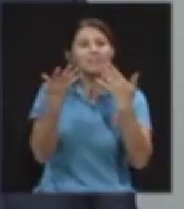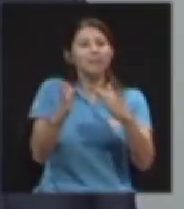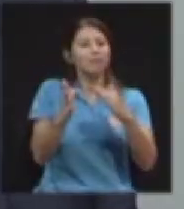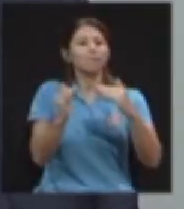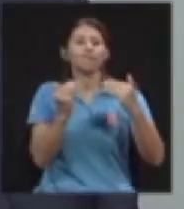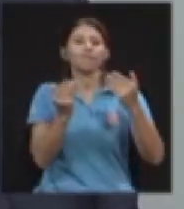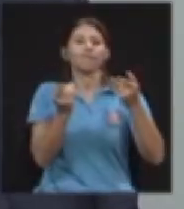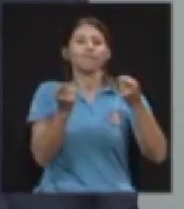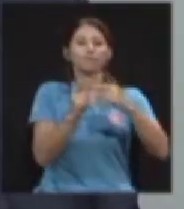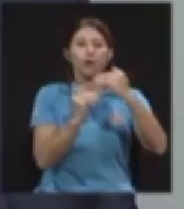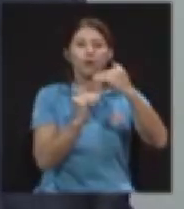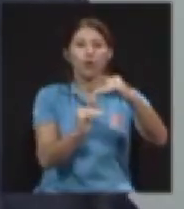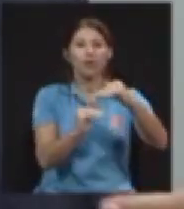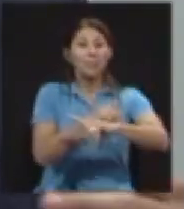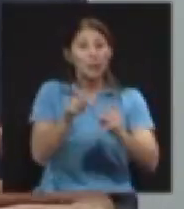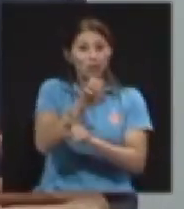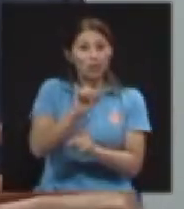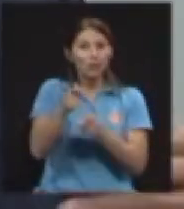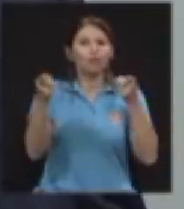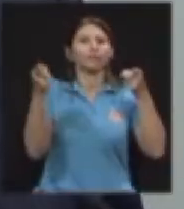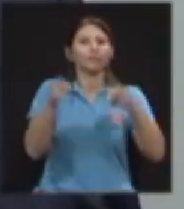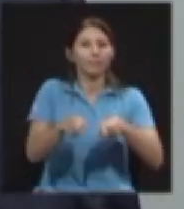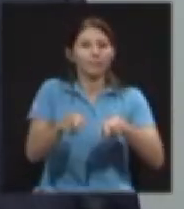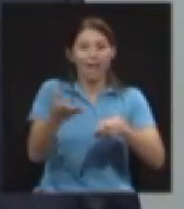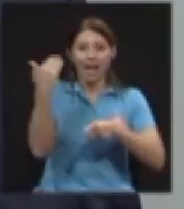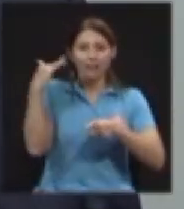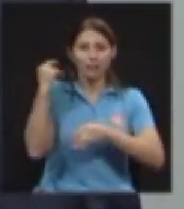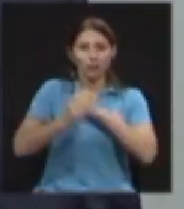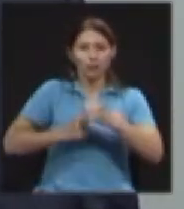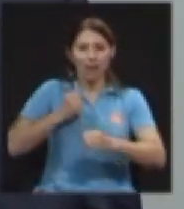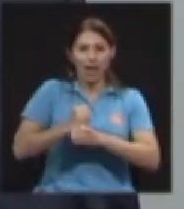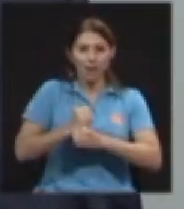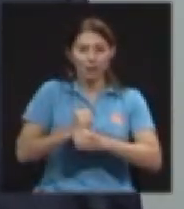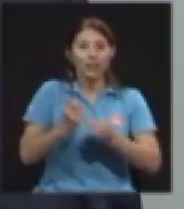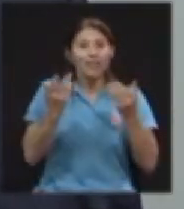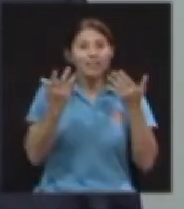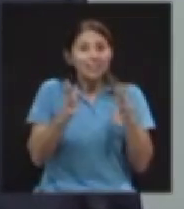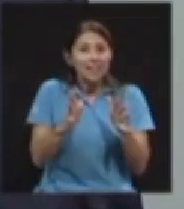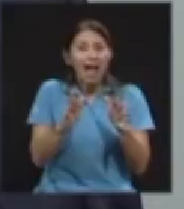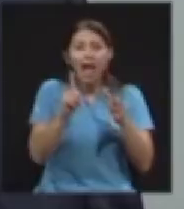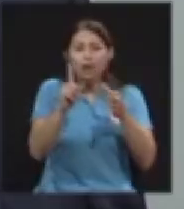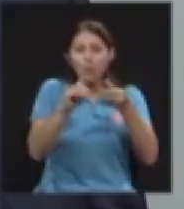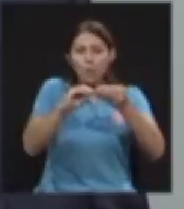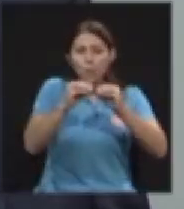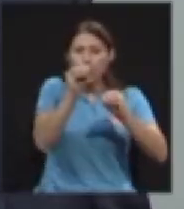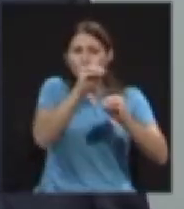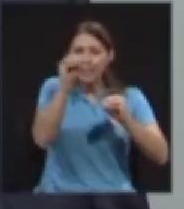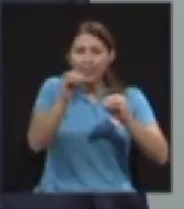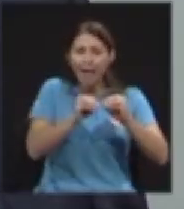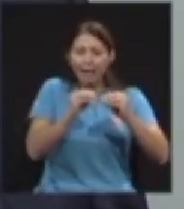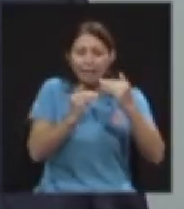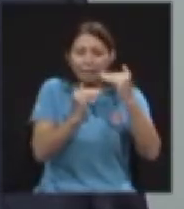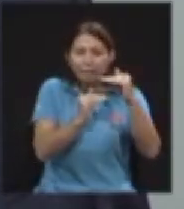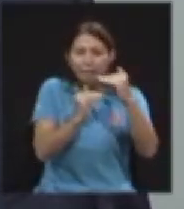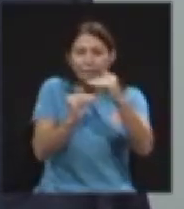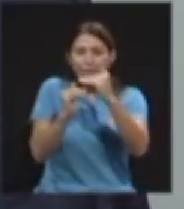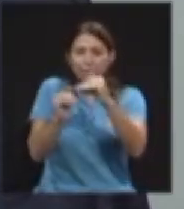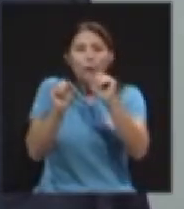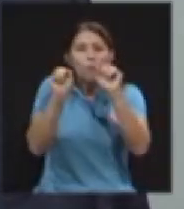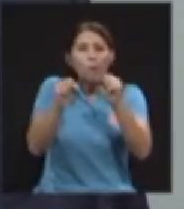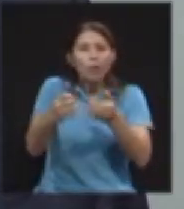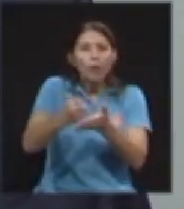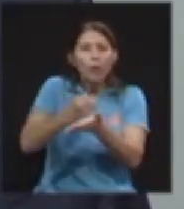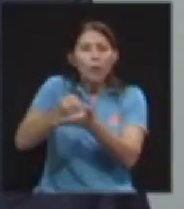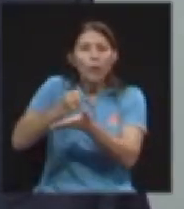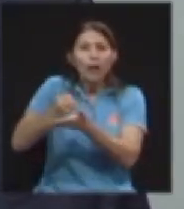que se presentó hace algunos años es que, a pesar de que había un rango posible de comisiones que podían cobrar, todas las operadoras cambiaron la